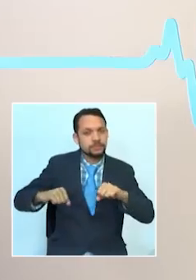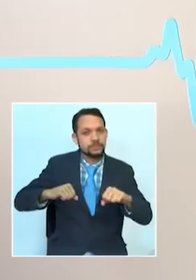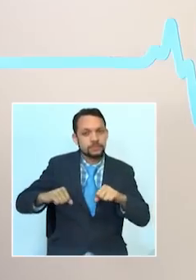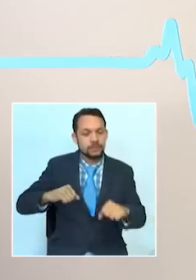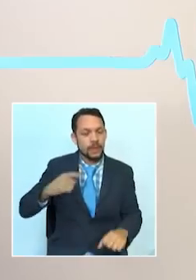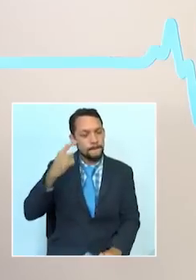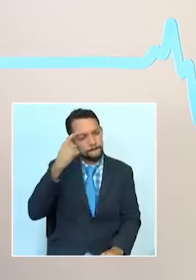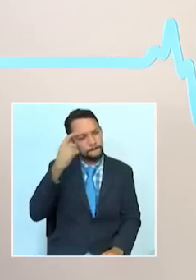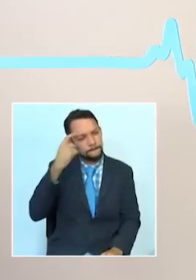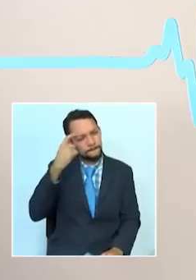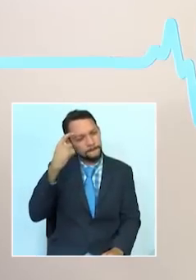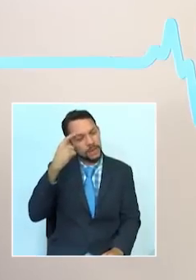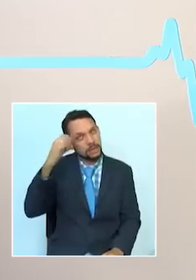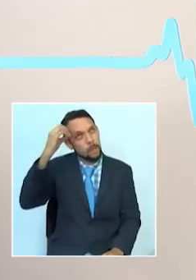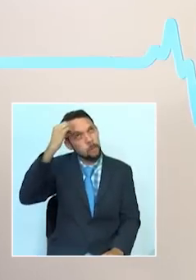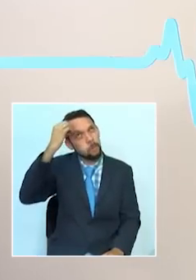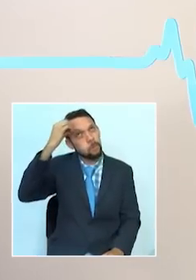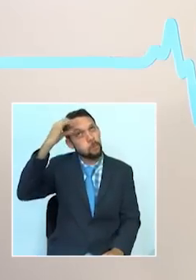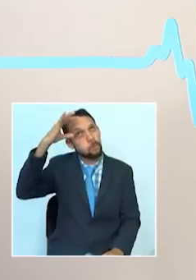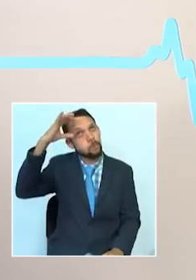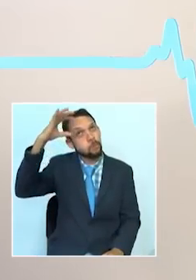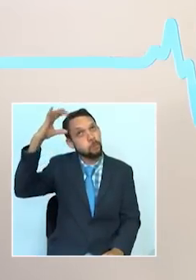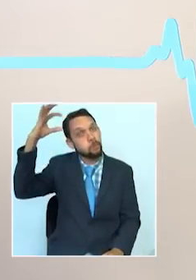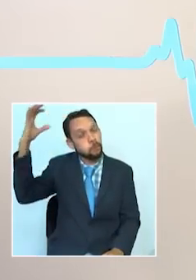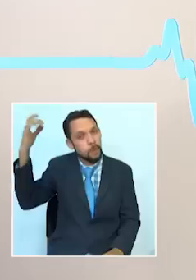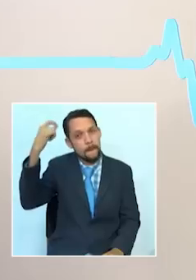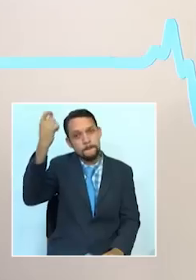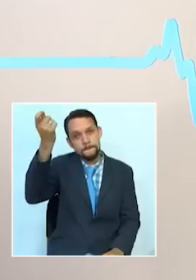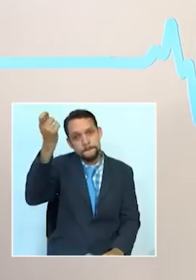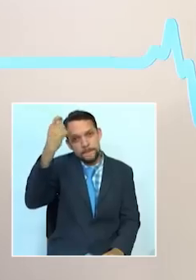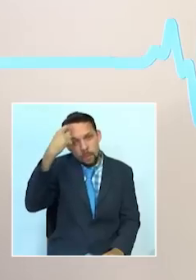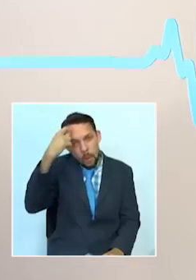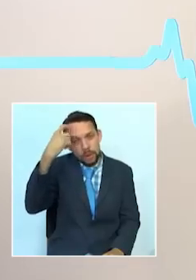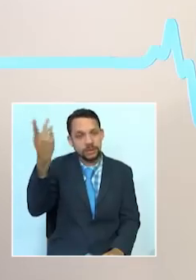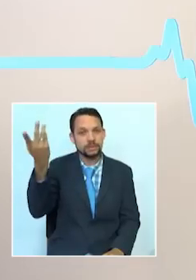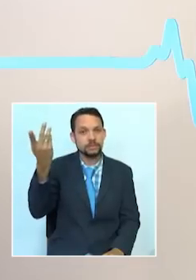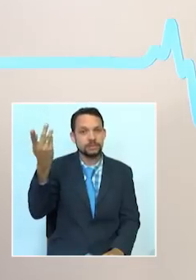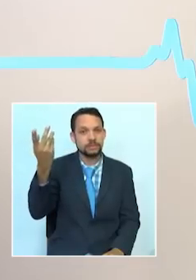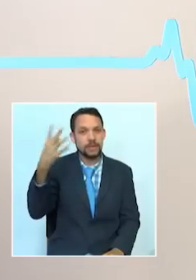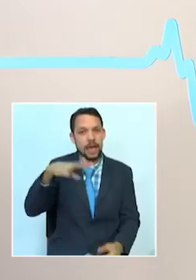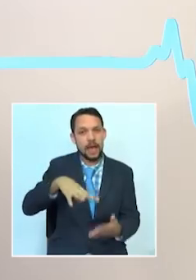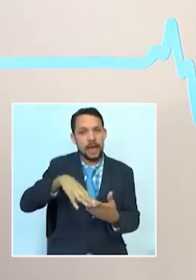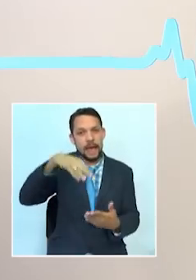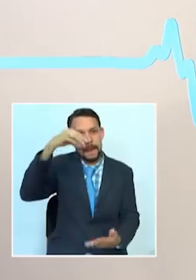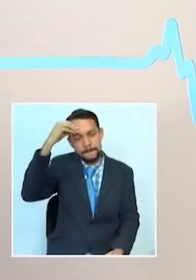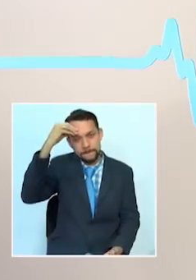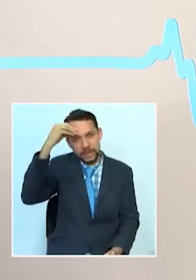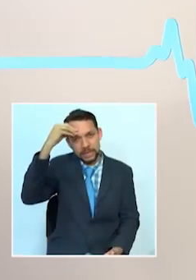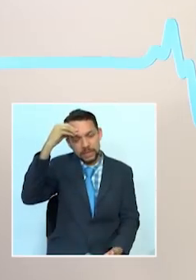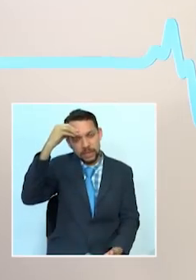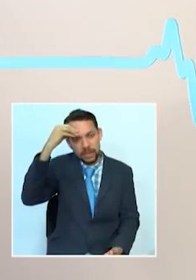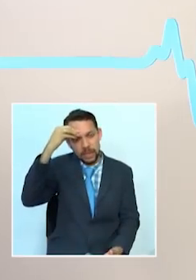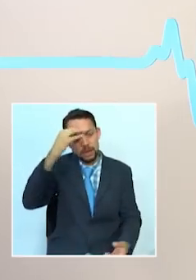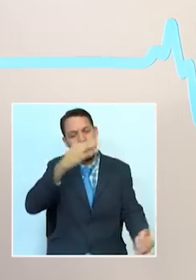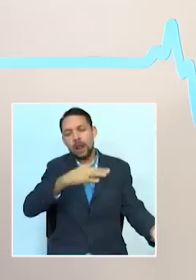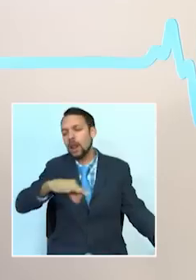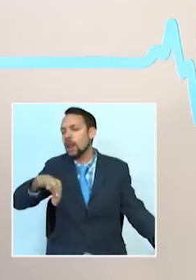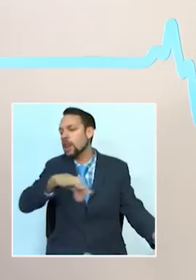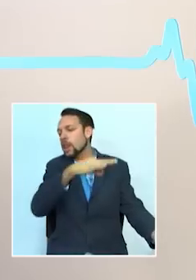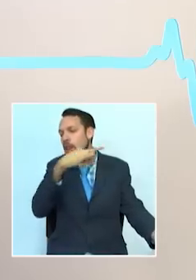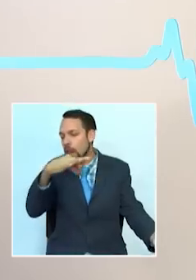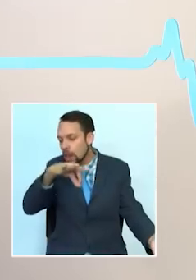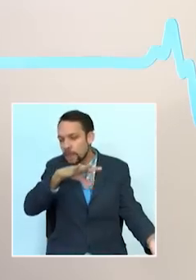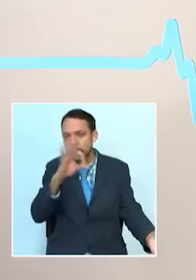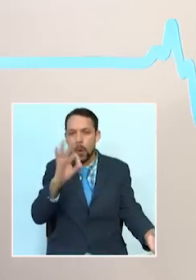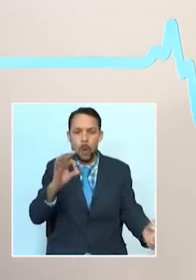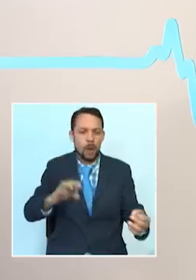generen esa actividad mental Mejor dicho hágale ejercicio a su cerebro métase a aprender a tocar un instrumento musical métase a aprender